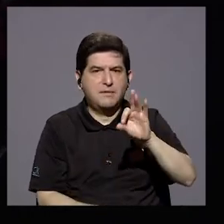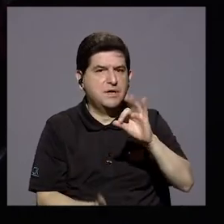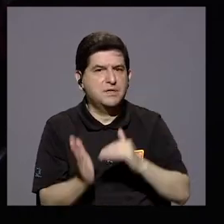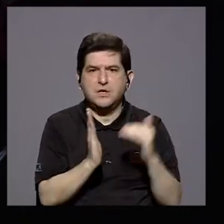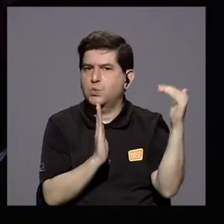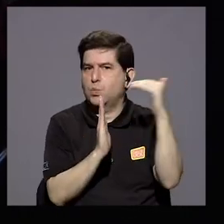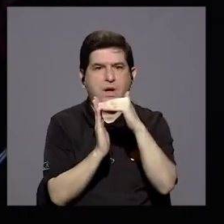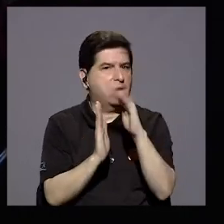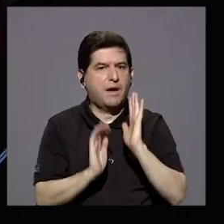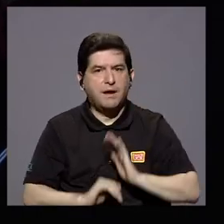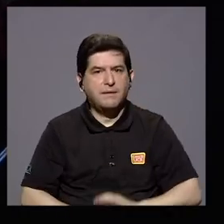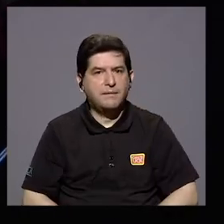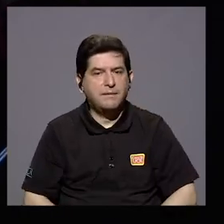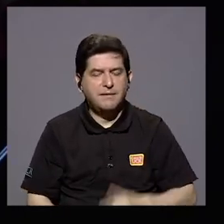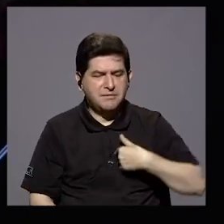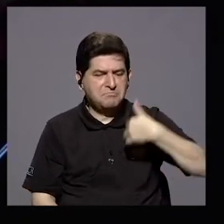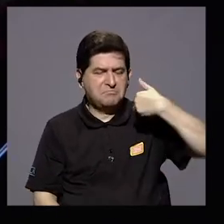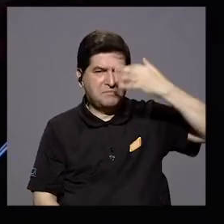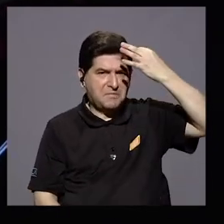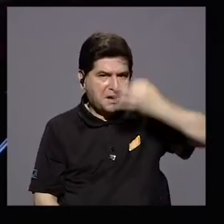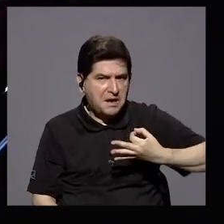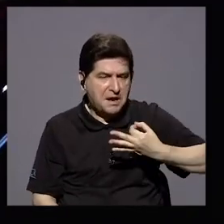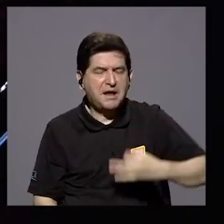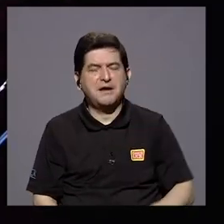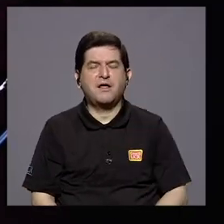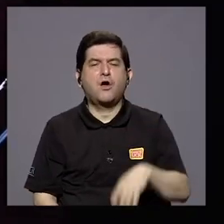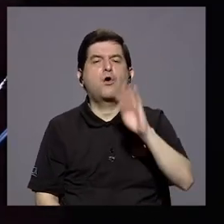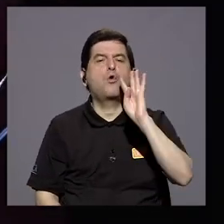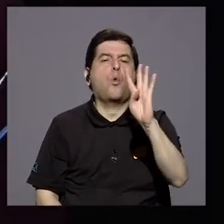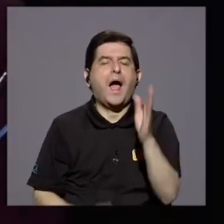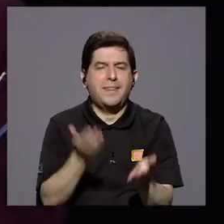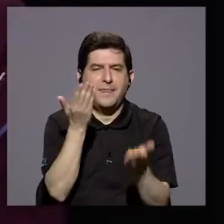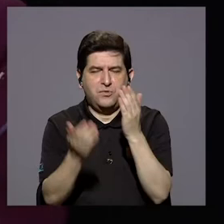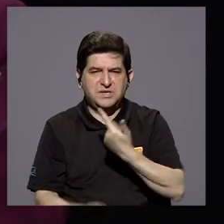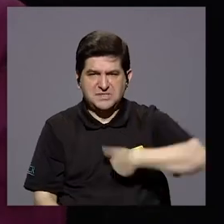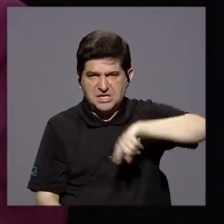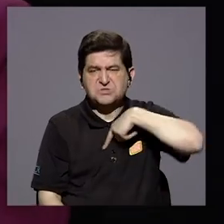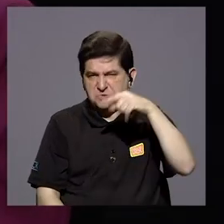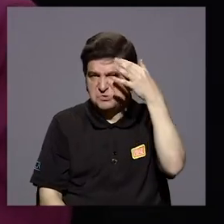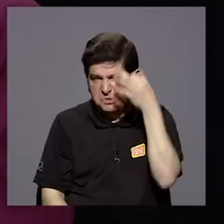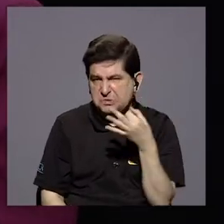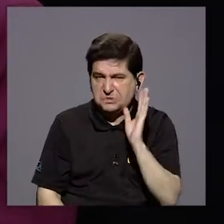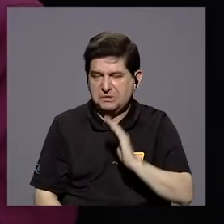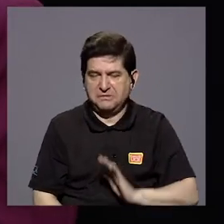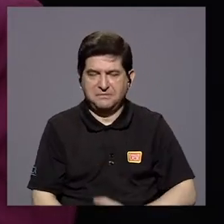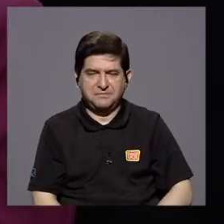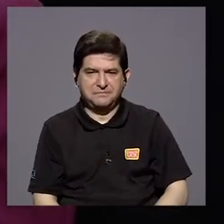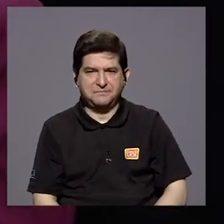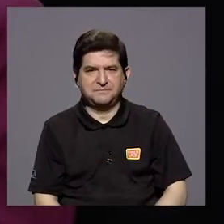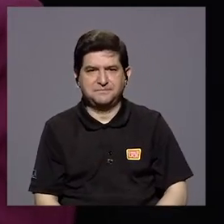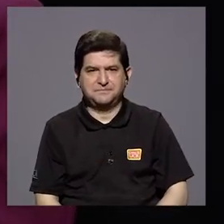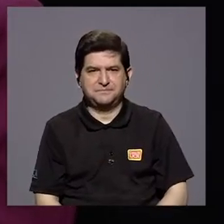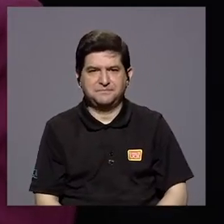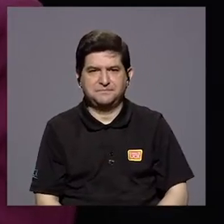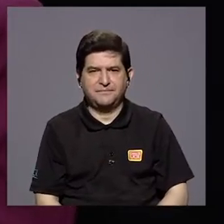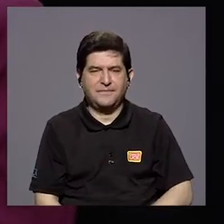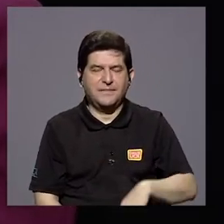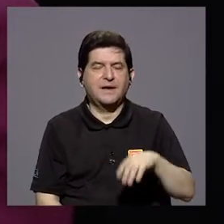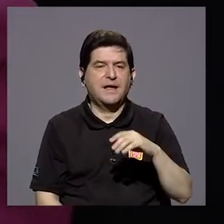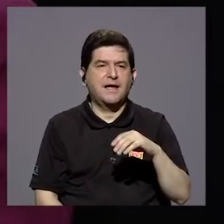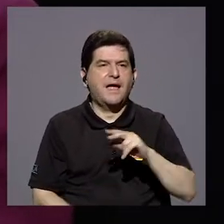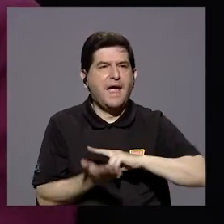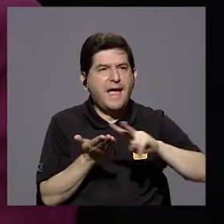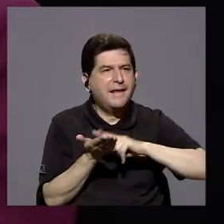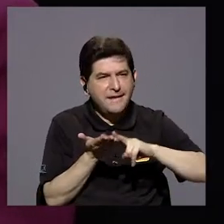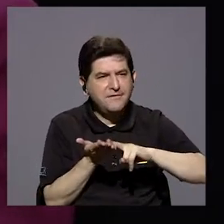Entonces nosotros creemos que 4 candidatos probablemente se inscriban. Y en